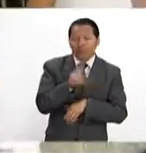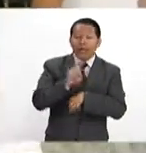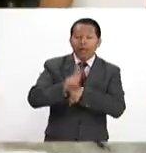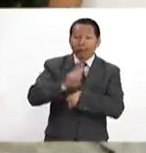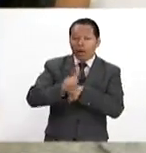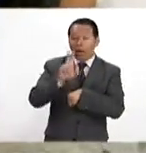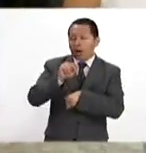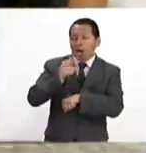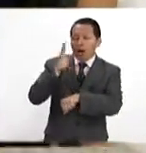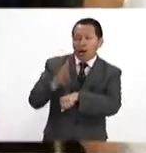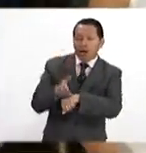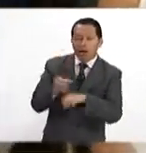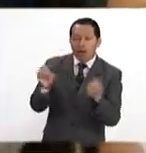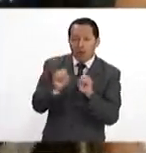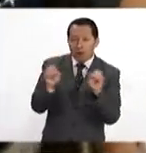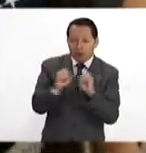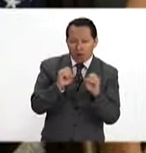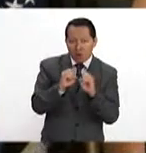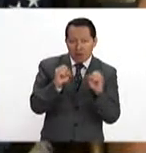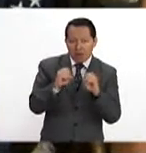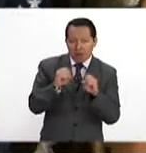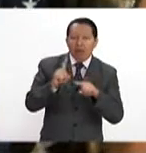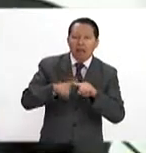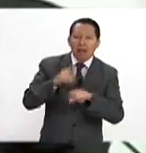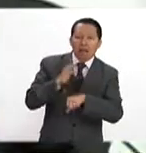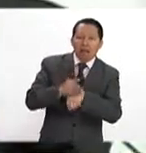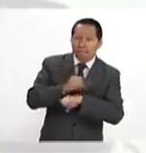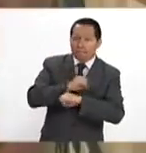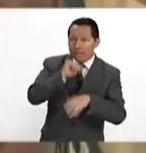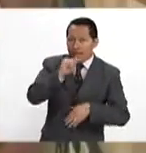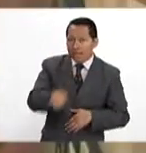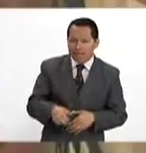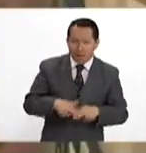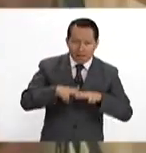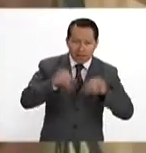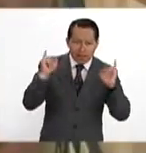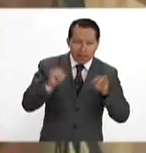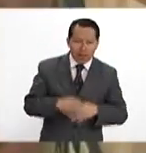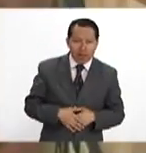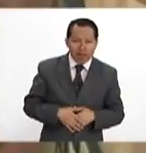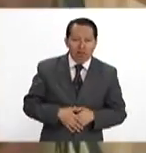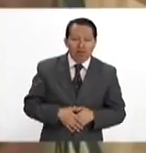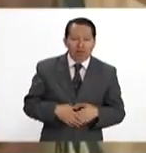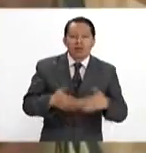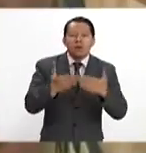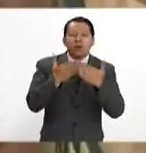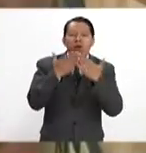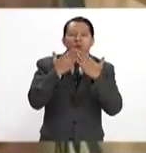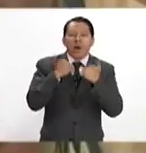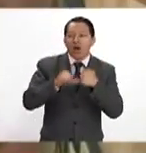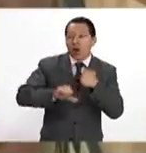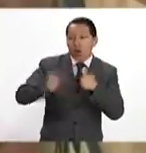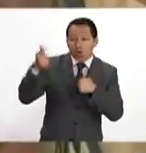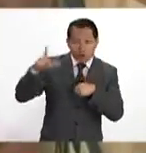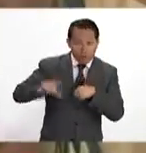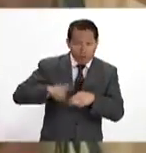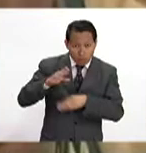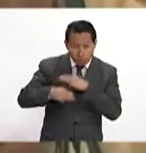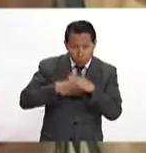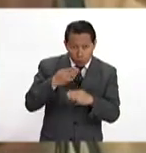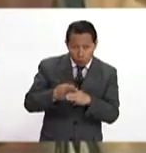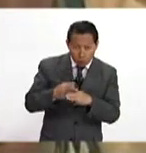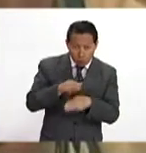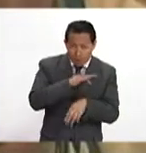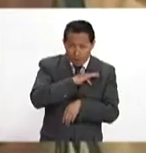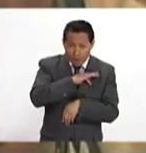Venezuela no será sancionada por nada ni por nadie. No tiene autoridad ningún gobierno del mundo